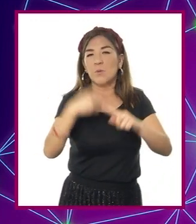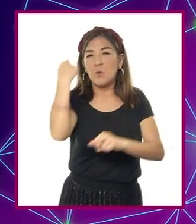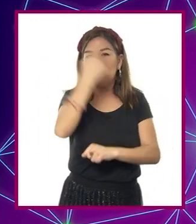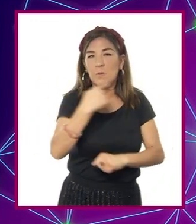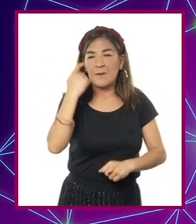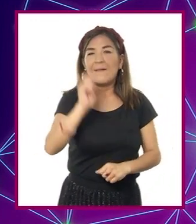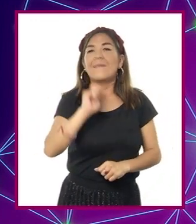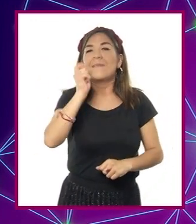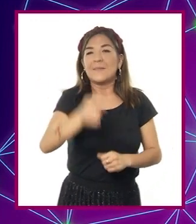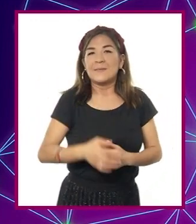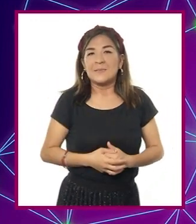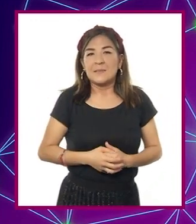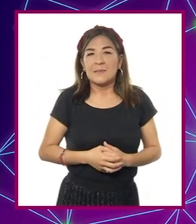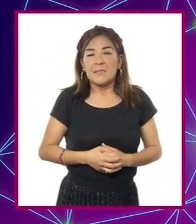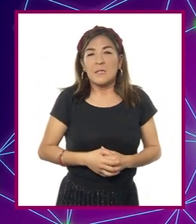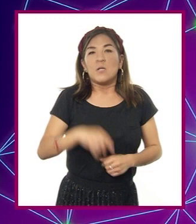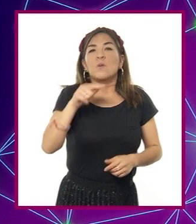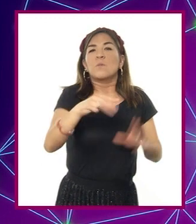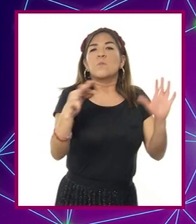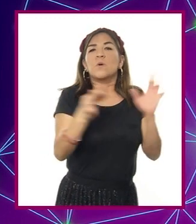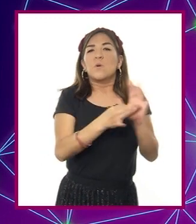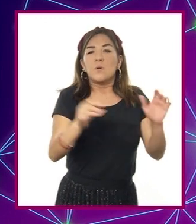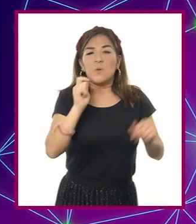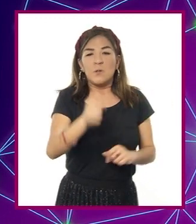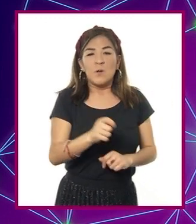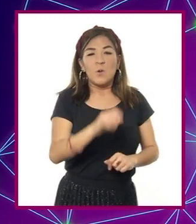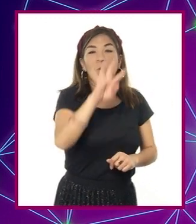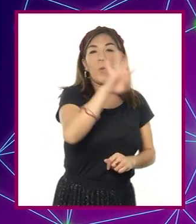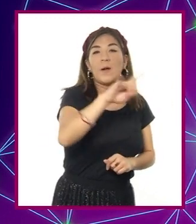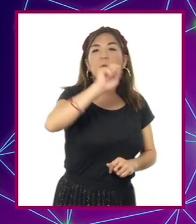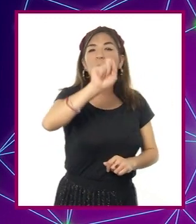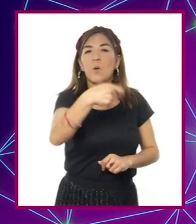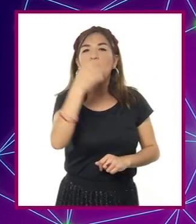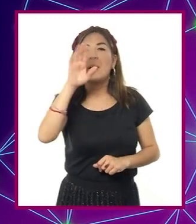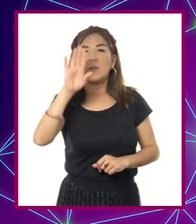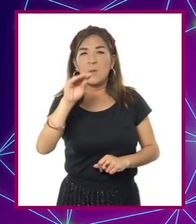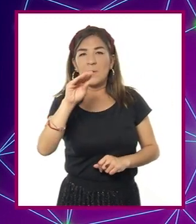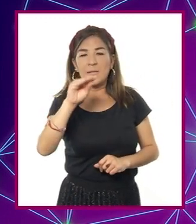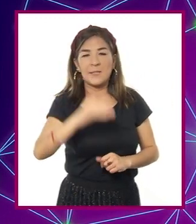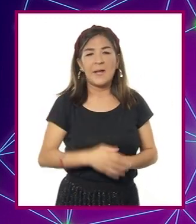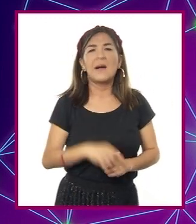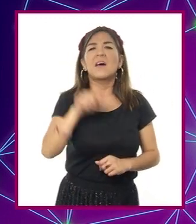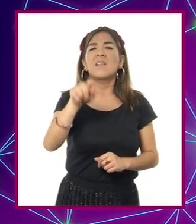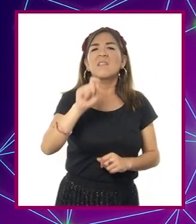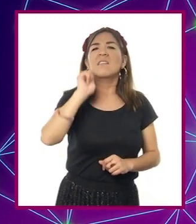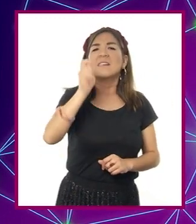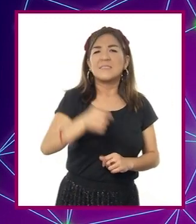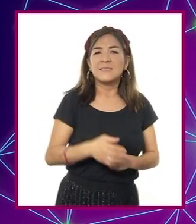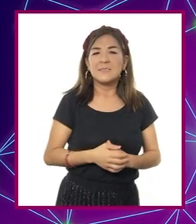Observemos que una coordenada es 4,90. ¿Qué